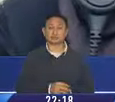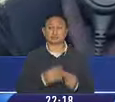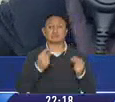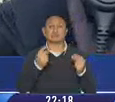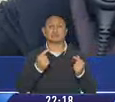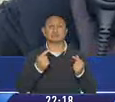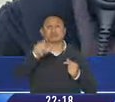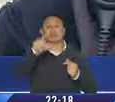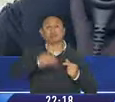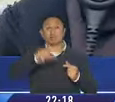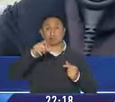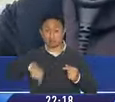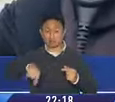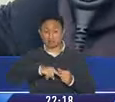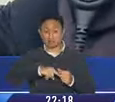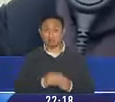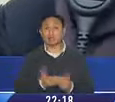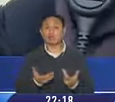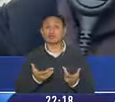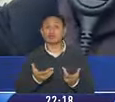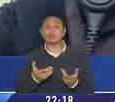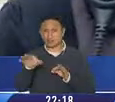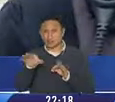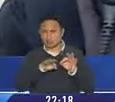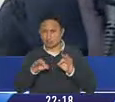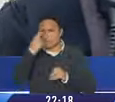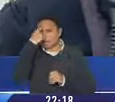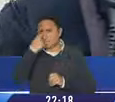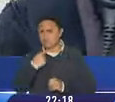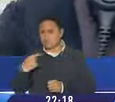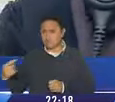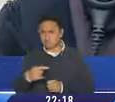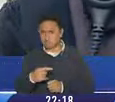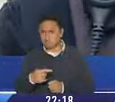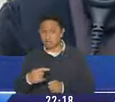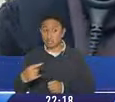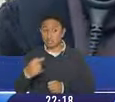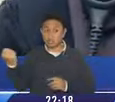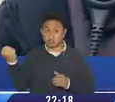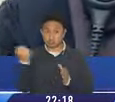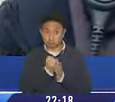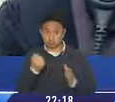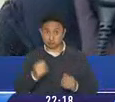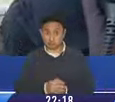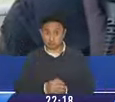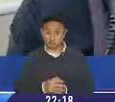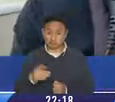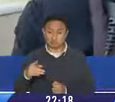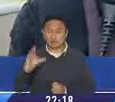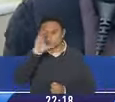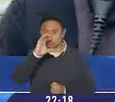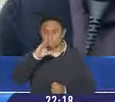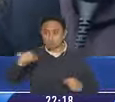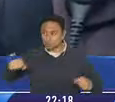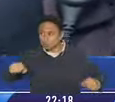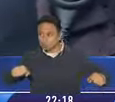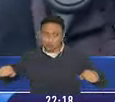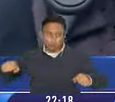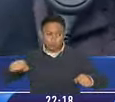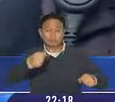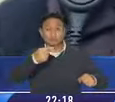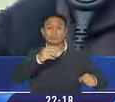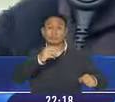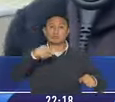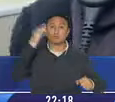las personas que se encontraban en el lugar, los cuales nos dan características de la persona que probablemente le había suscitado este daño. Inmediatamente el grupo de operaciones motorizadas